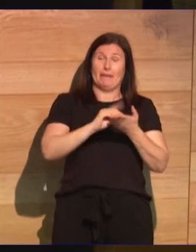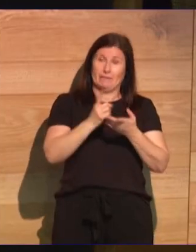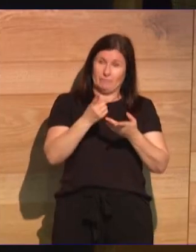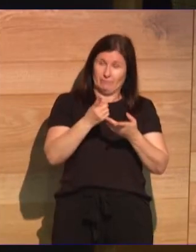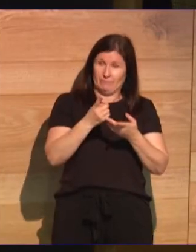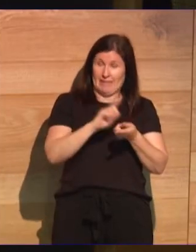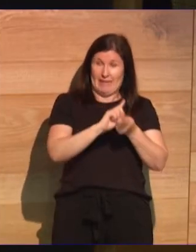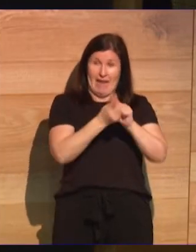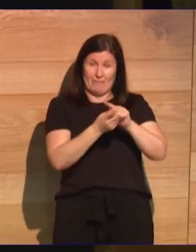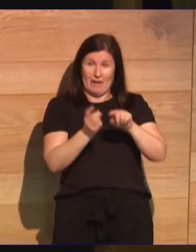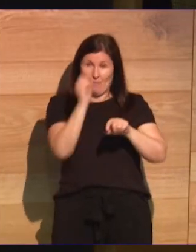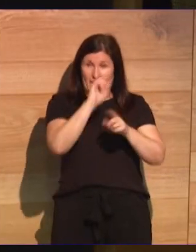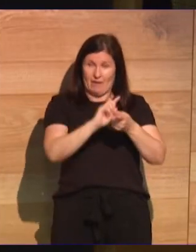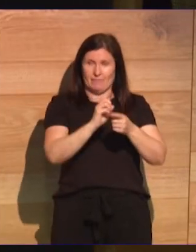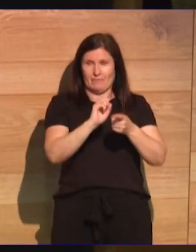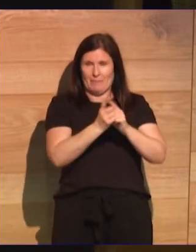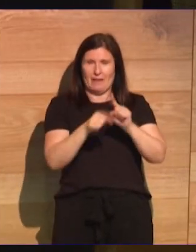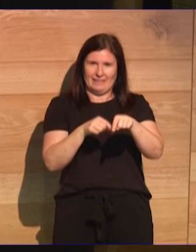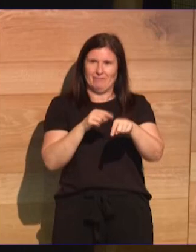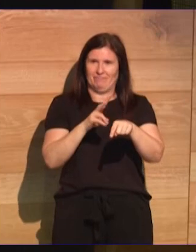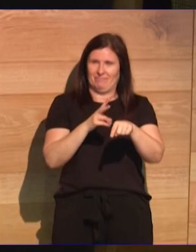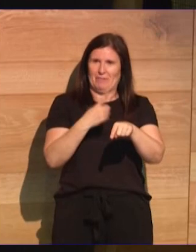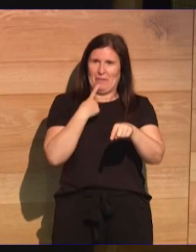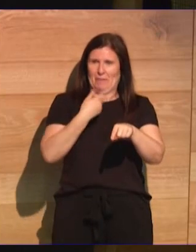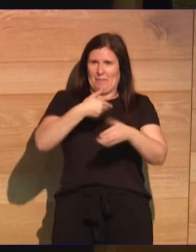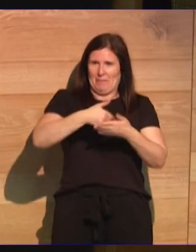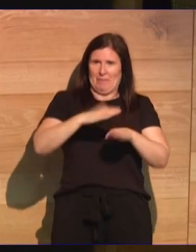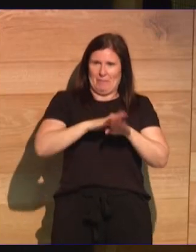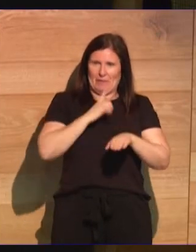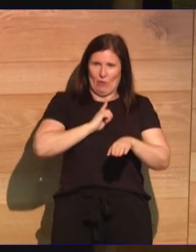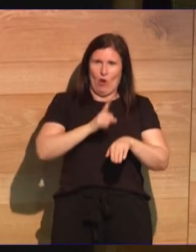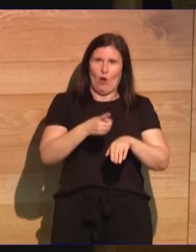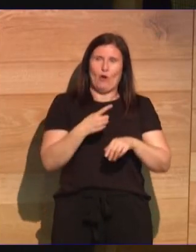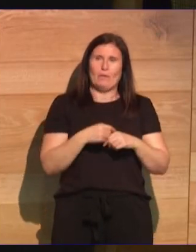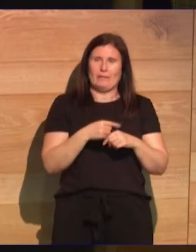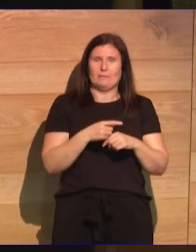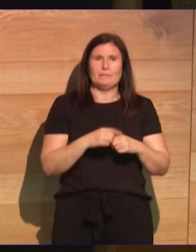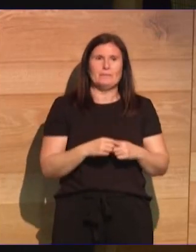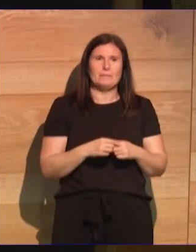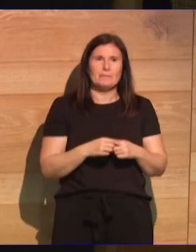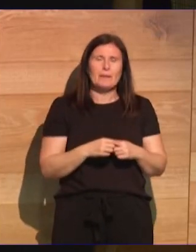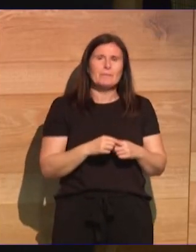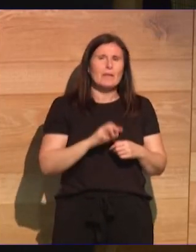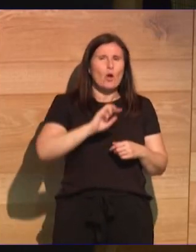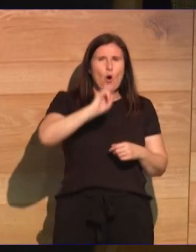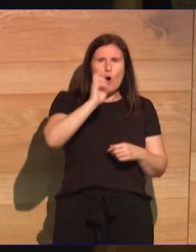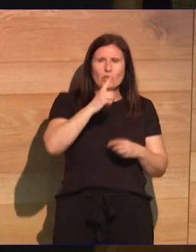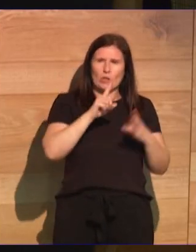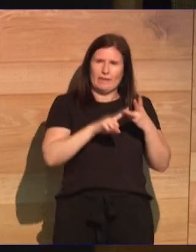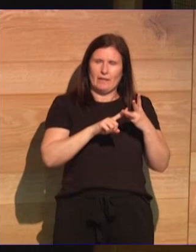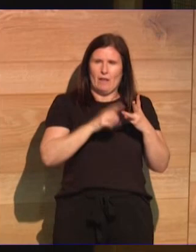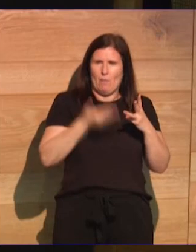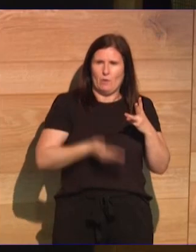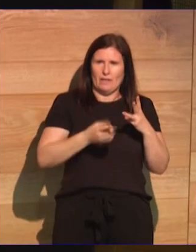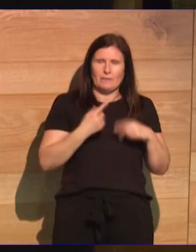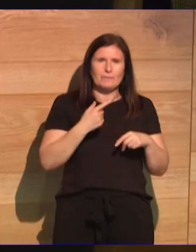tal. Y esa es la segunda clave. Que los sesgos se nombraron dos, pero hay otro tercero muy importante. Hay siempre alguien